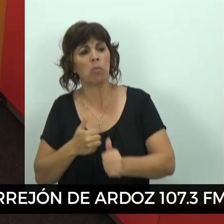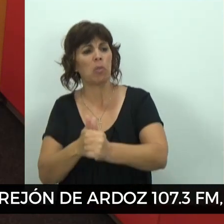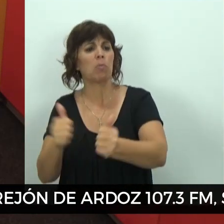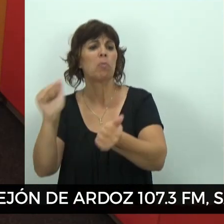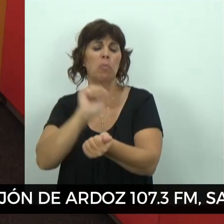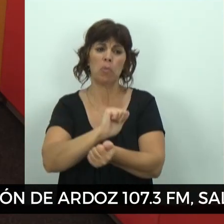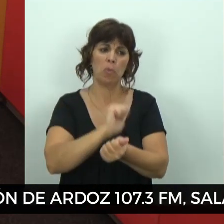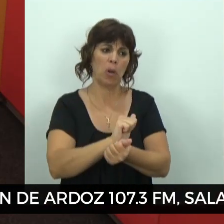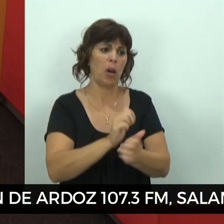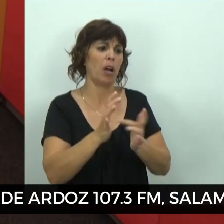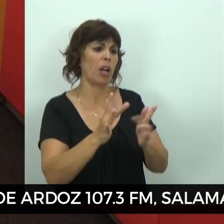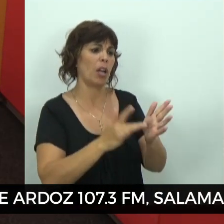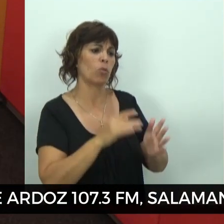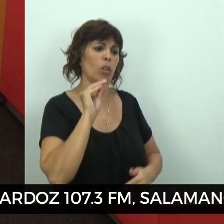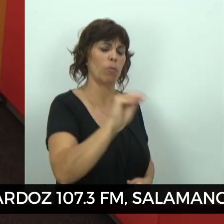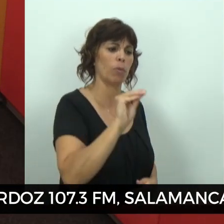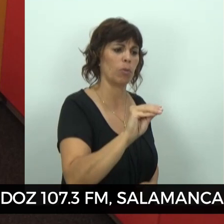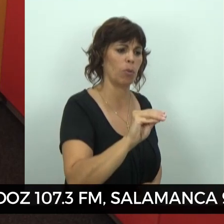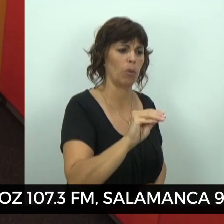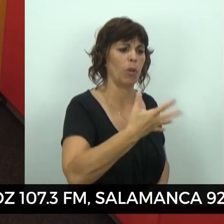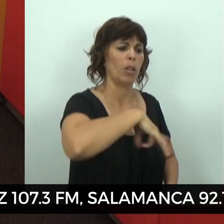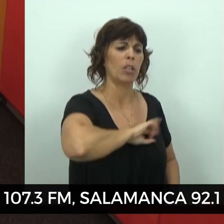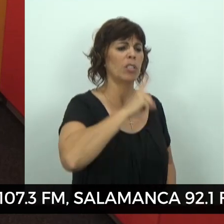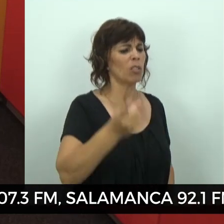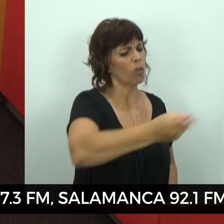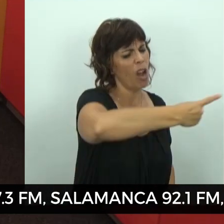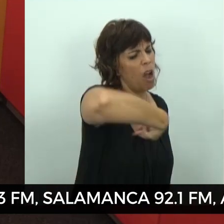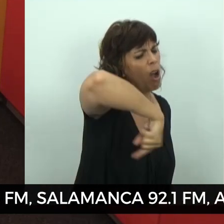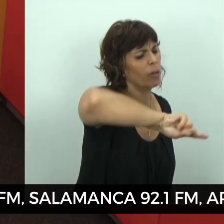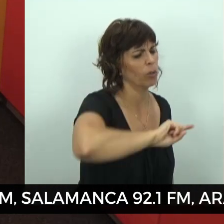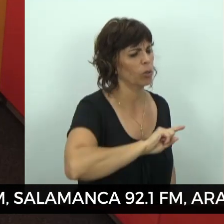¿Por qué los discípulos le dijeron a Jesucristo: enséñanos a orar?